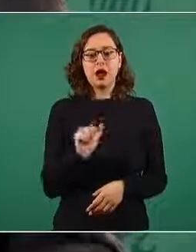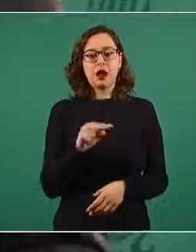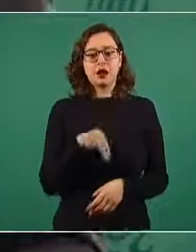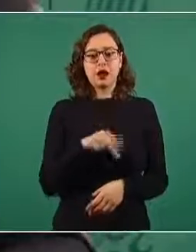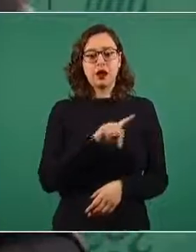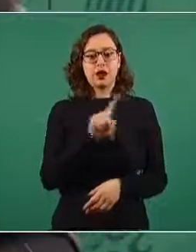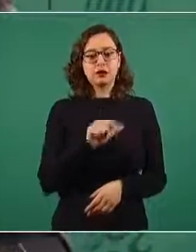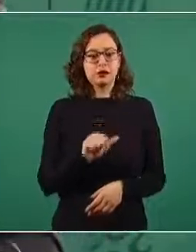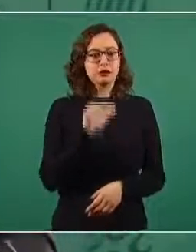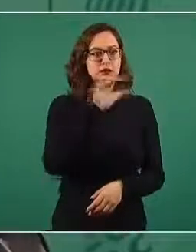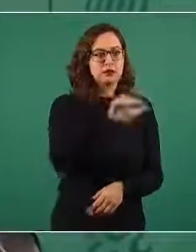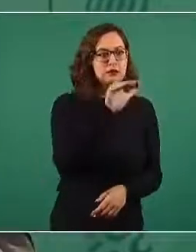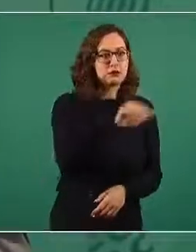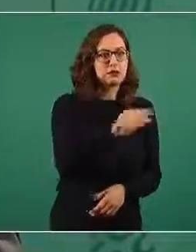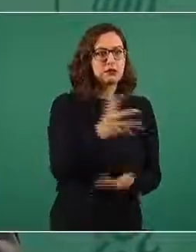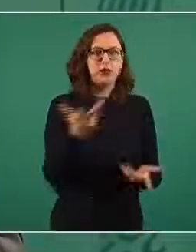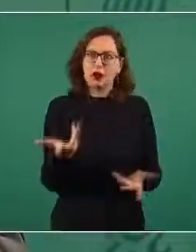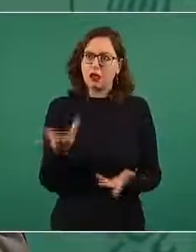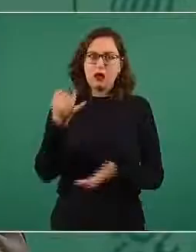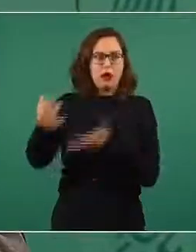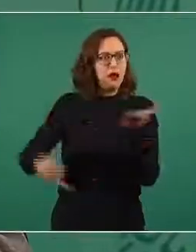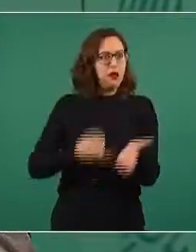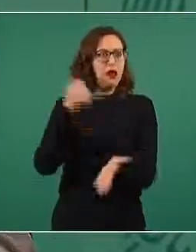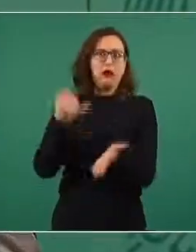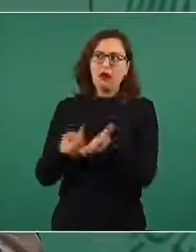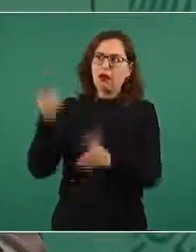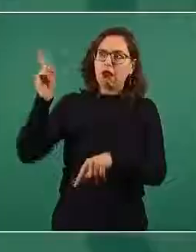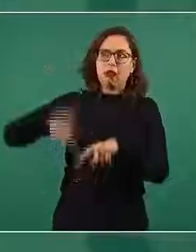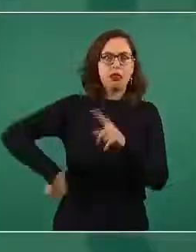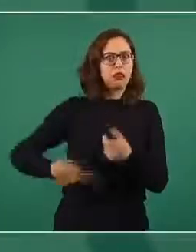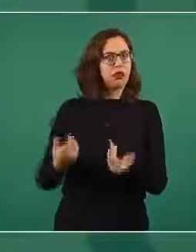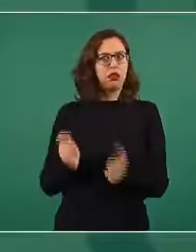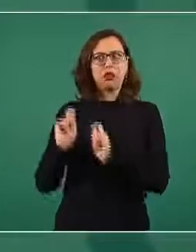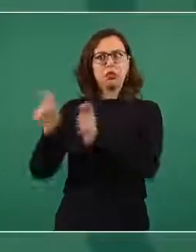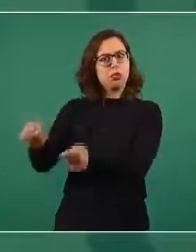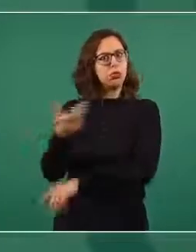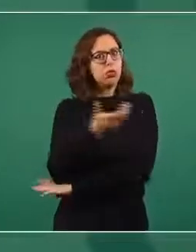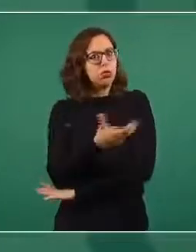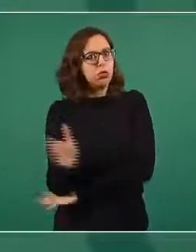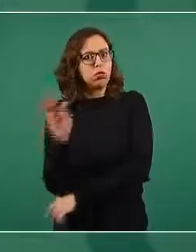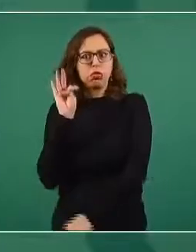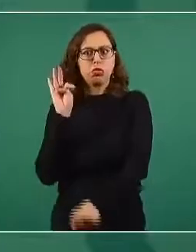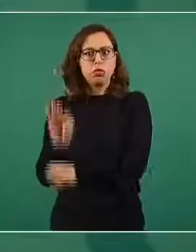y el presidente Carranza le ordena al gobernador de Tabasco,